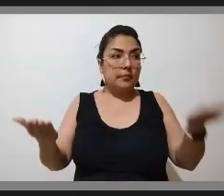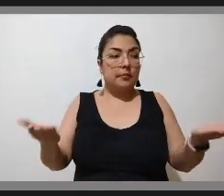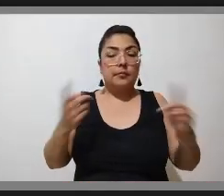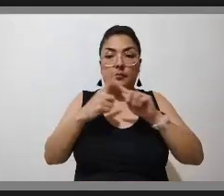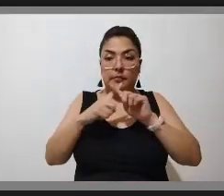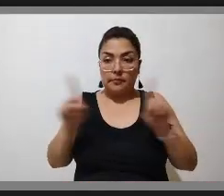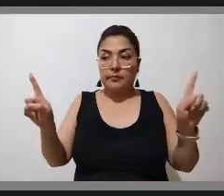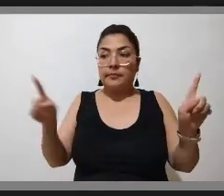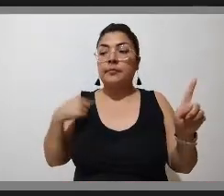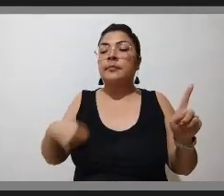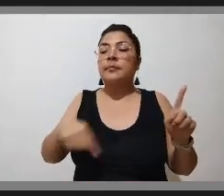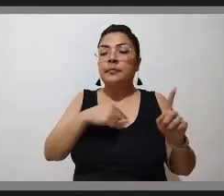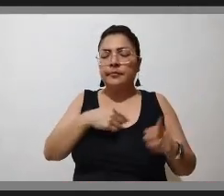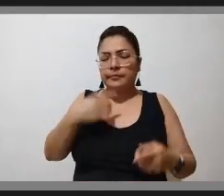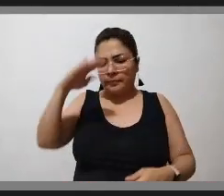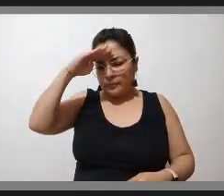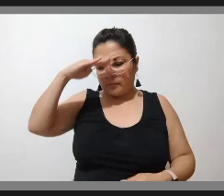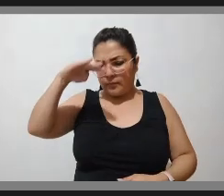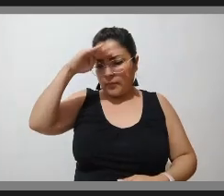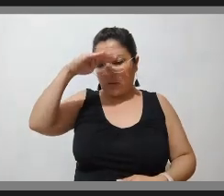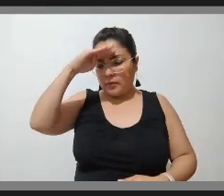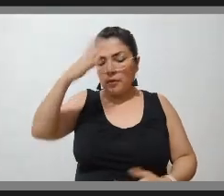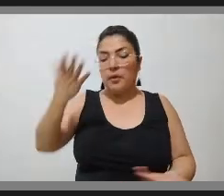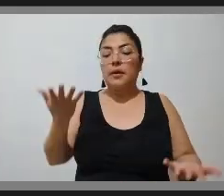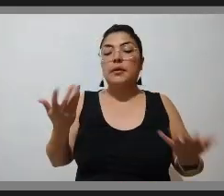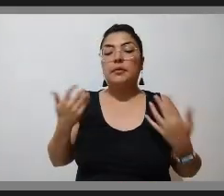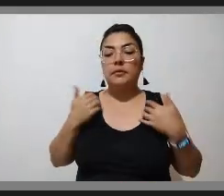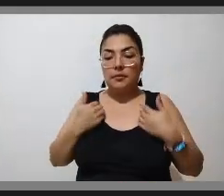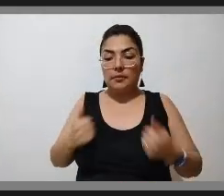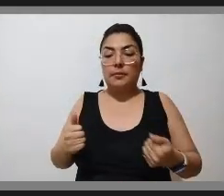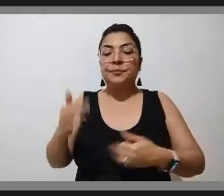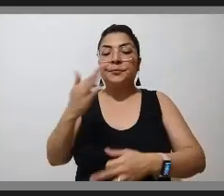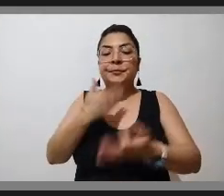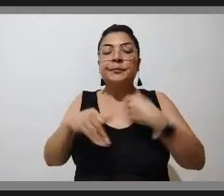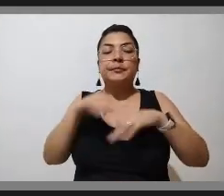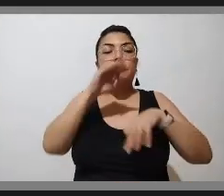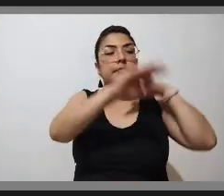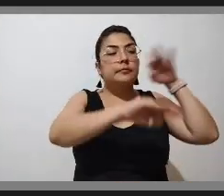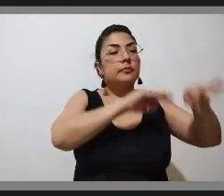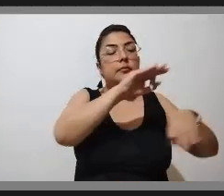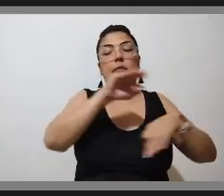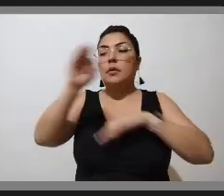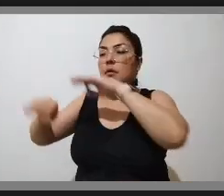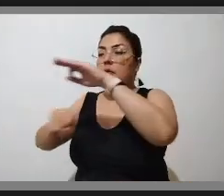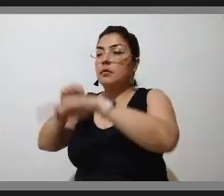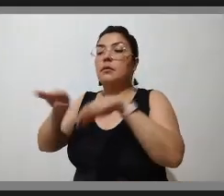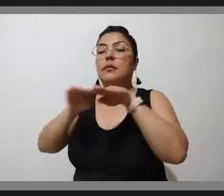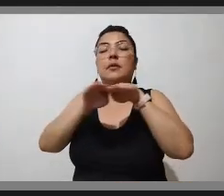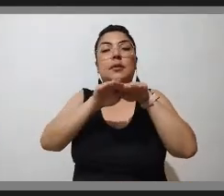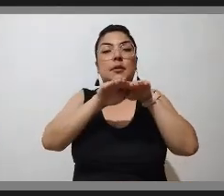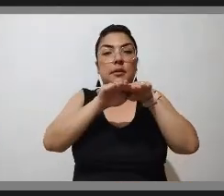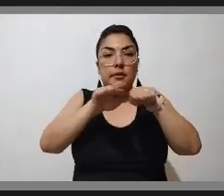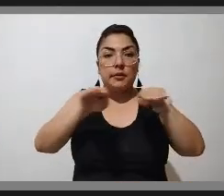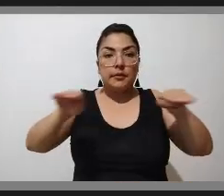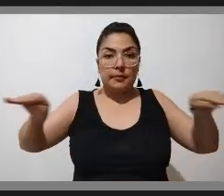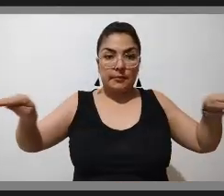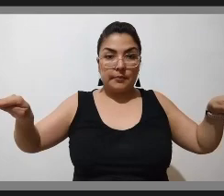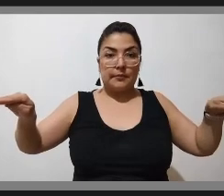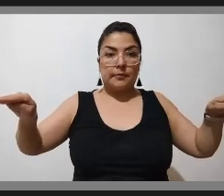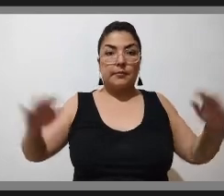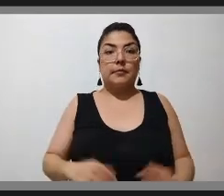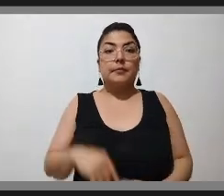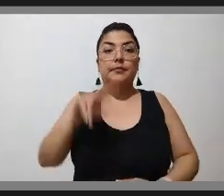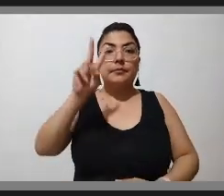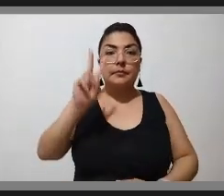diferenciadas podamos generar estrategias que nos lleven a garantizar una igualdad sustantiva. ¿Qué es una igualdad sustantiva? Una